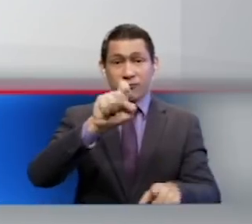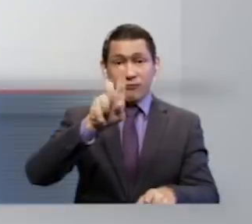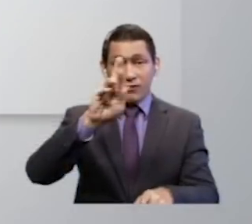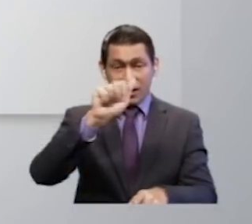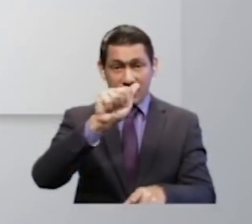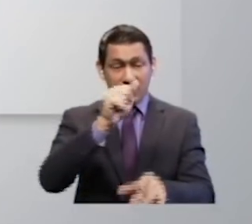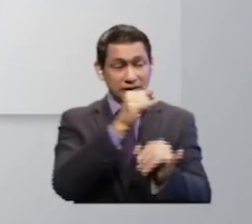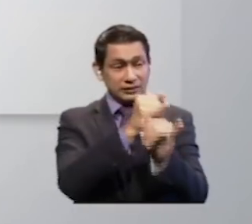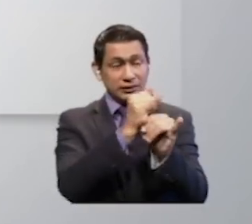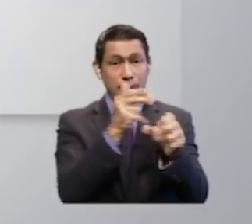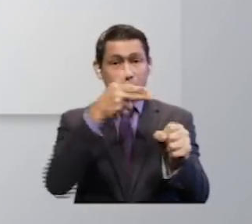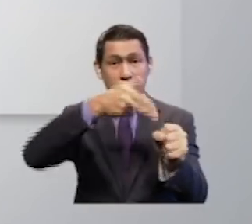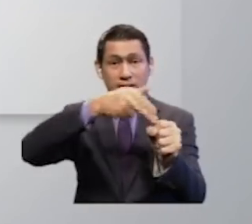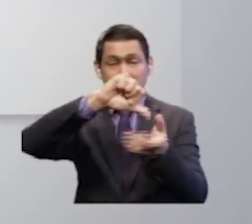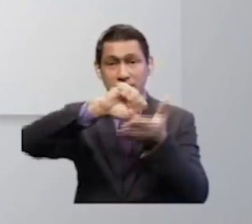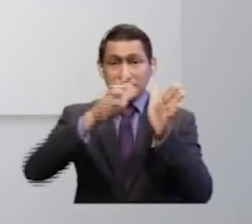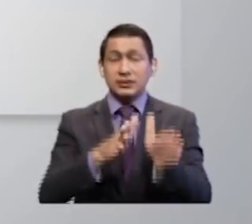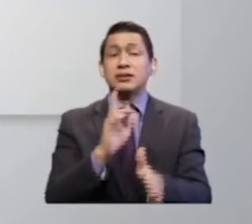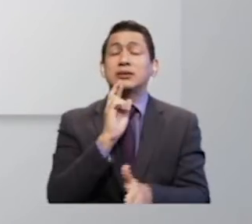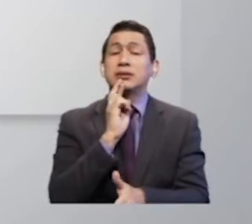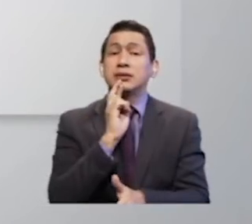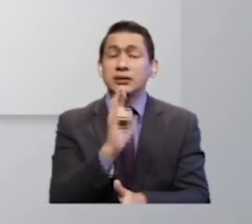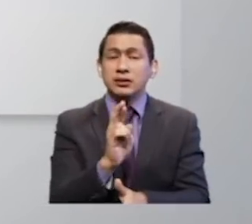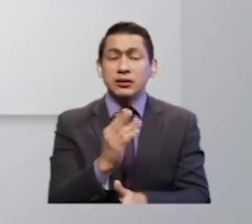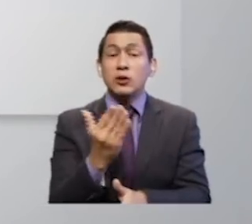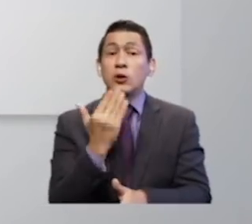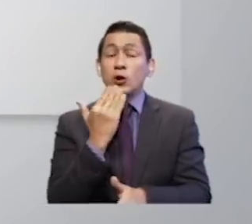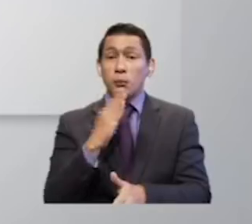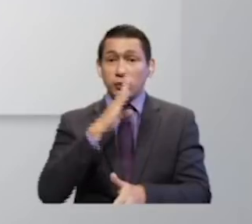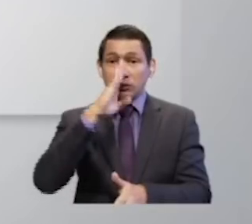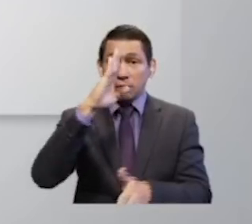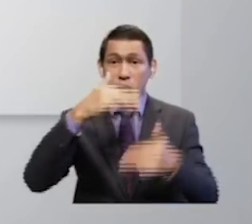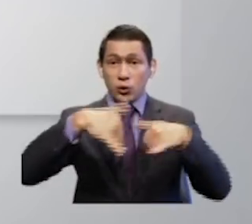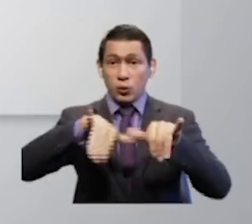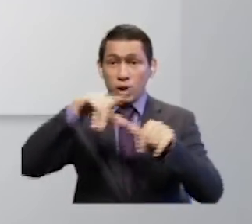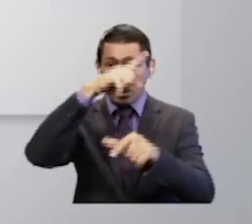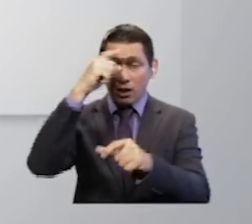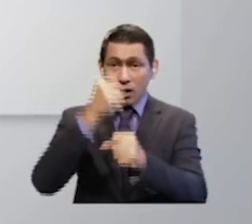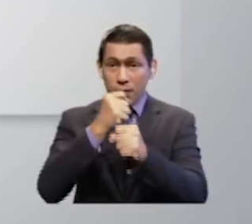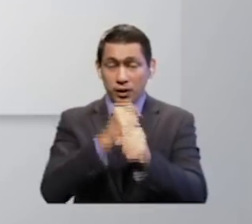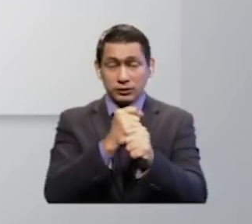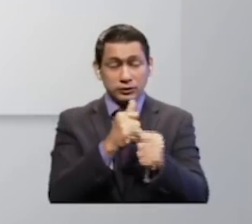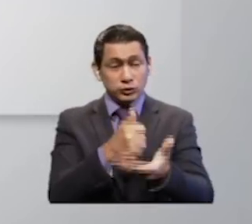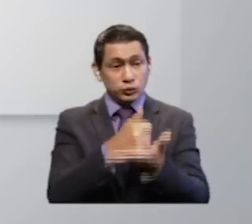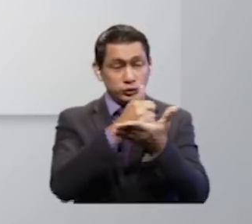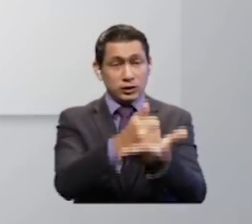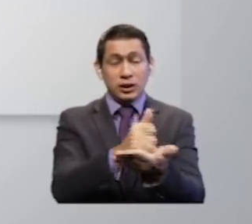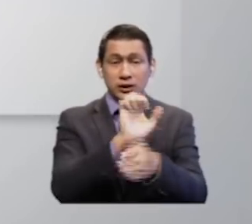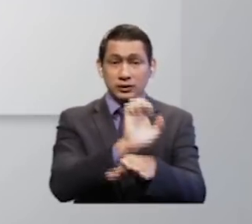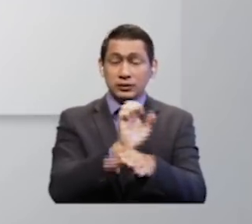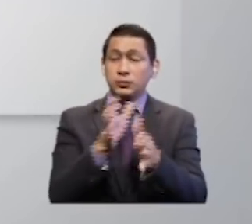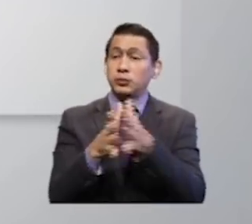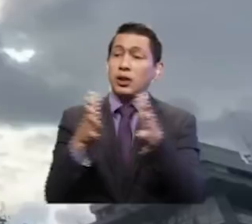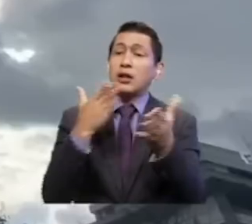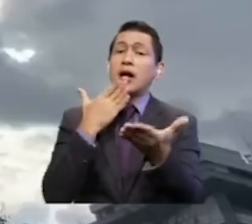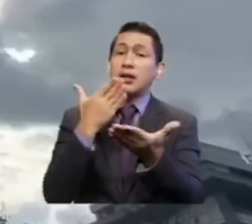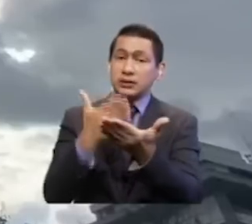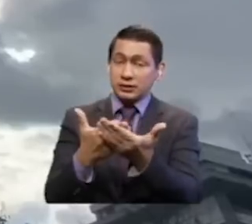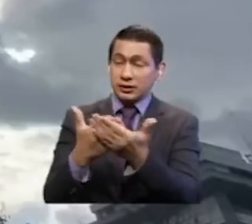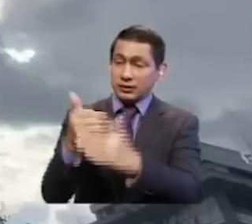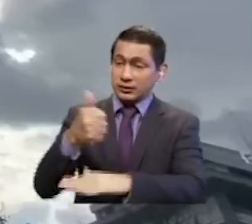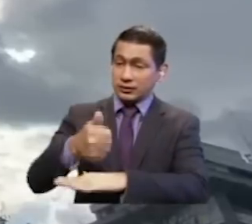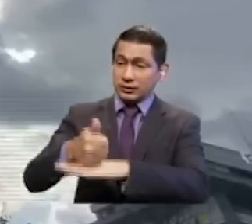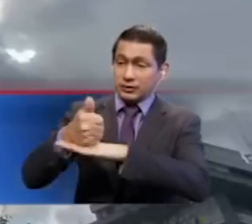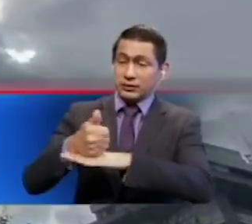del Consejo de Participación Ciudadana, dijo: como siempre, a seguir trabajando junto a la ciudadanía. Agradecer al Tribunal Contencioso Electoral. A